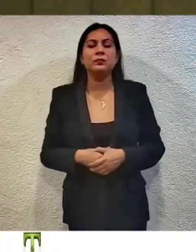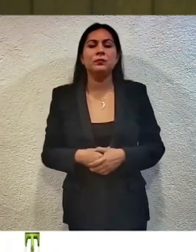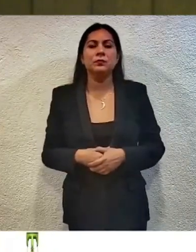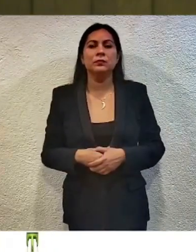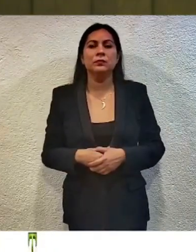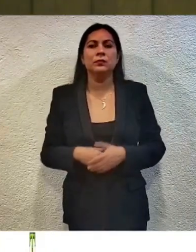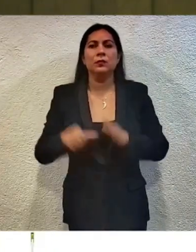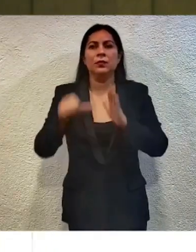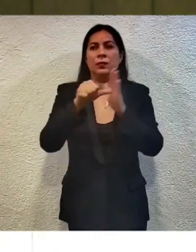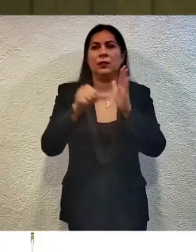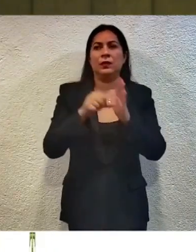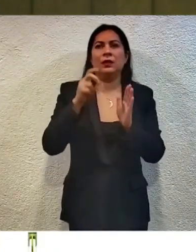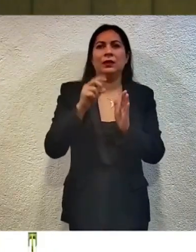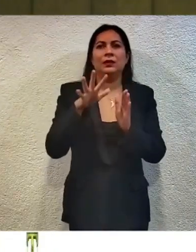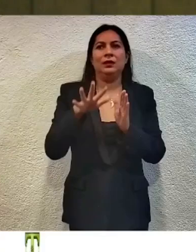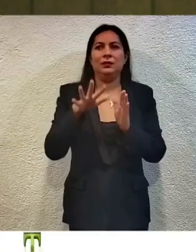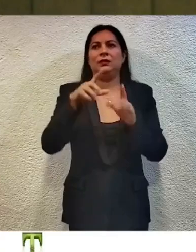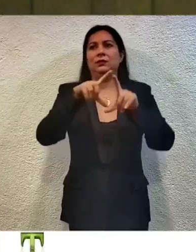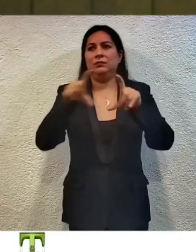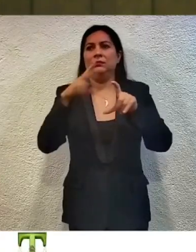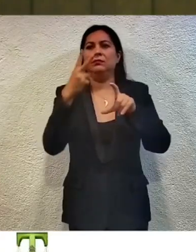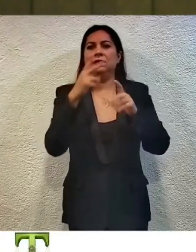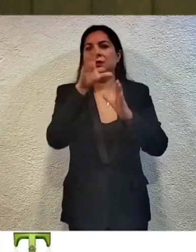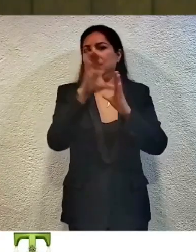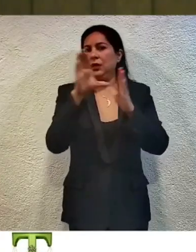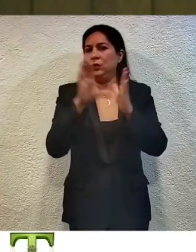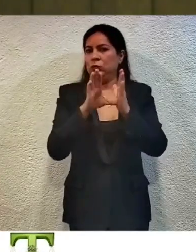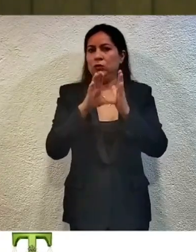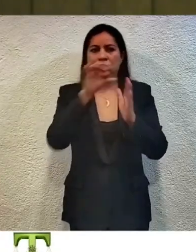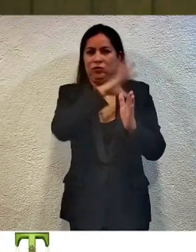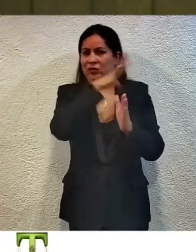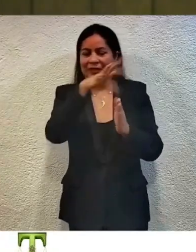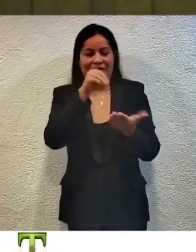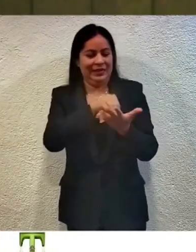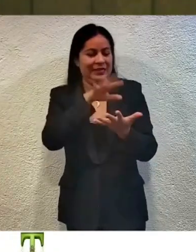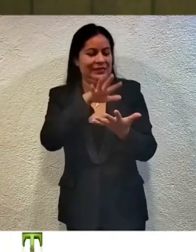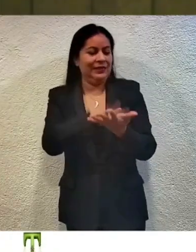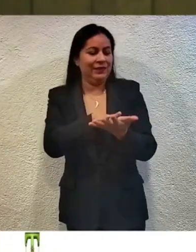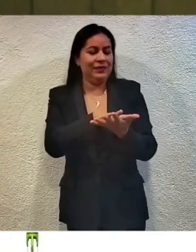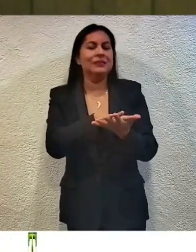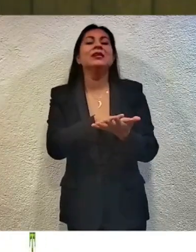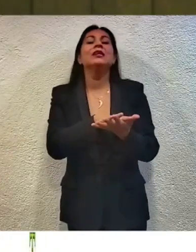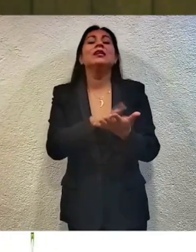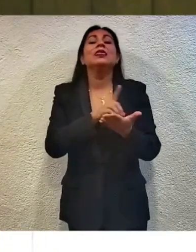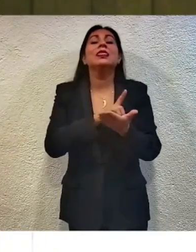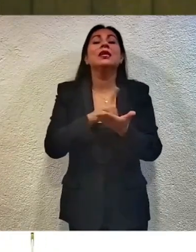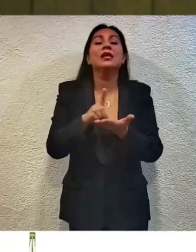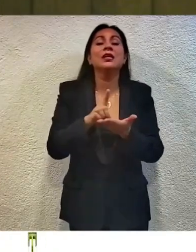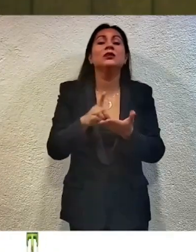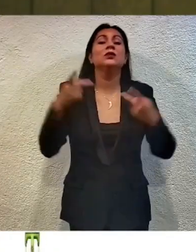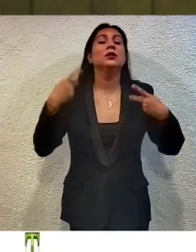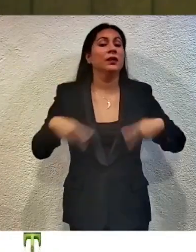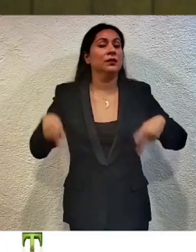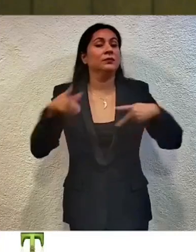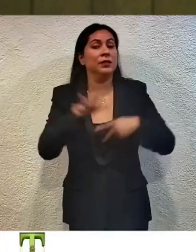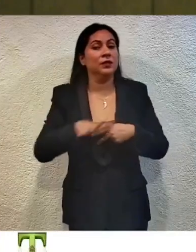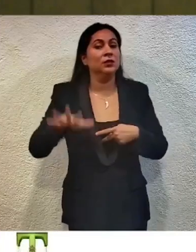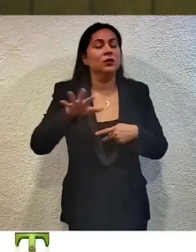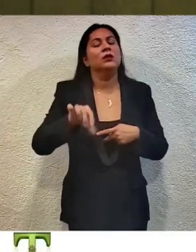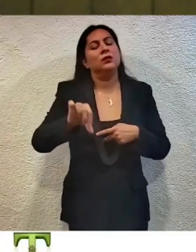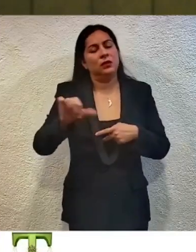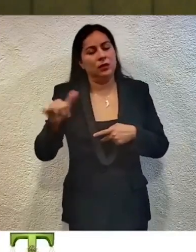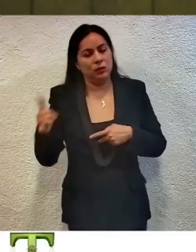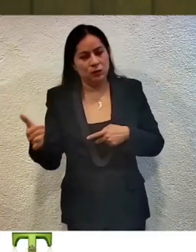El artículo 35, fracción segunda de la Constitución General establece que son derechos de la ciudadanía, entre